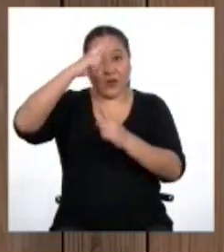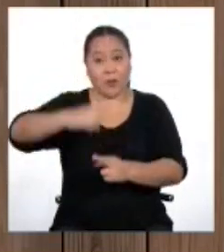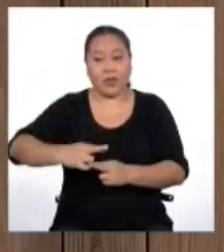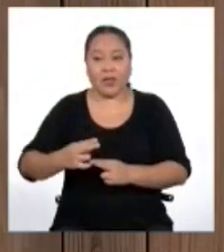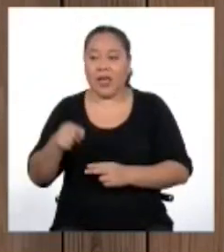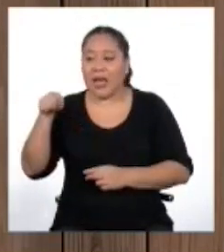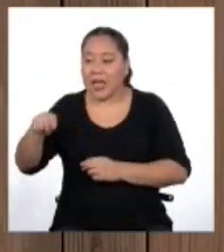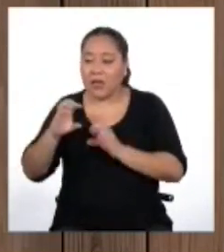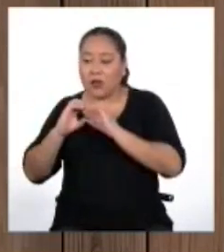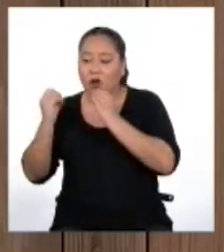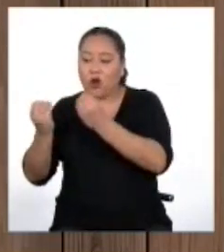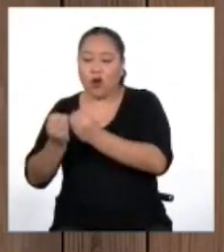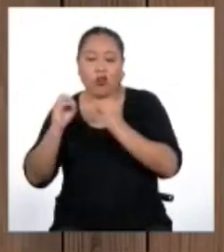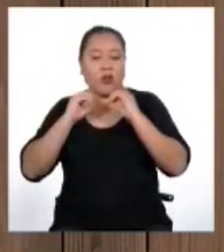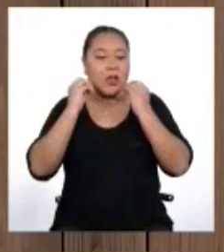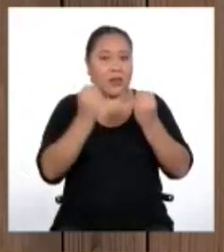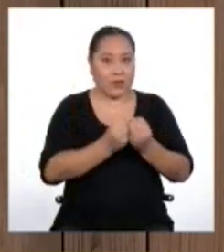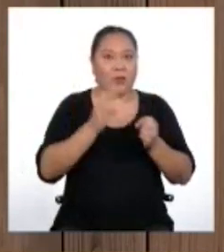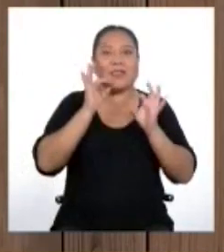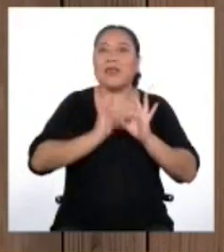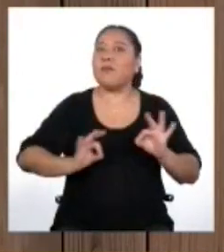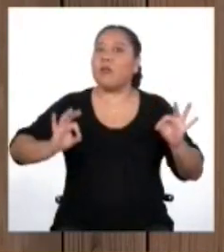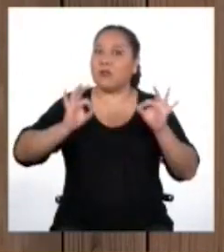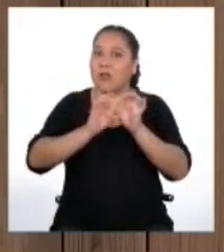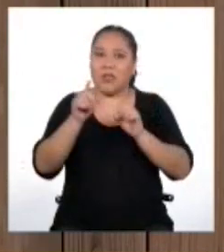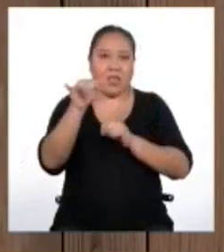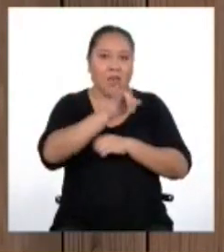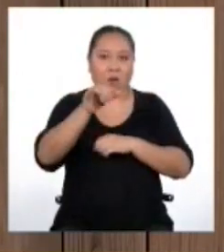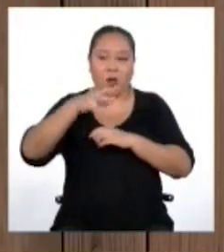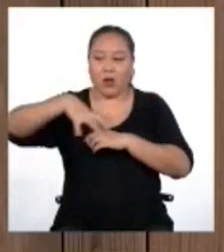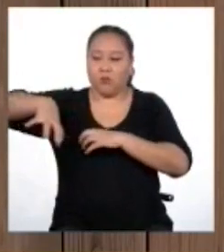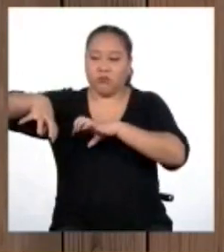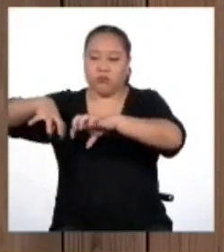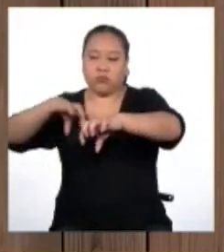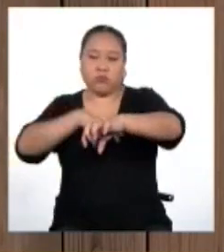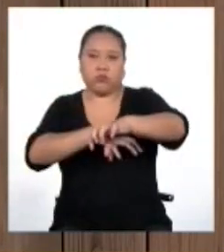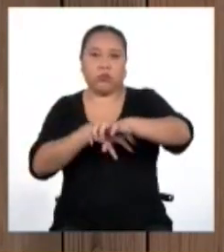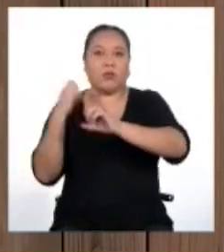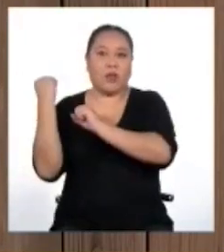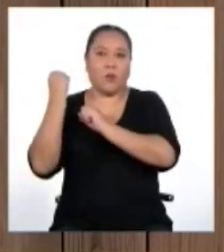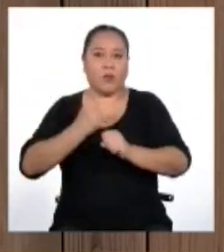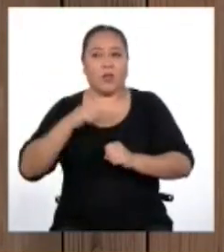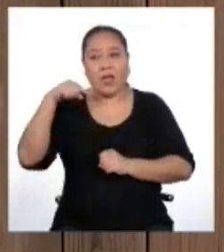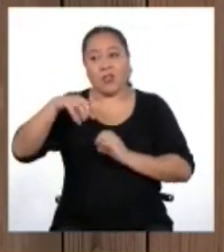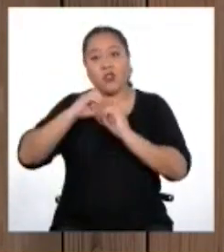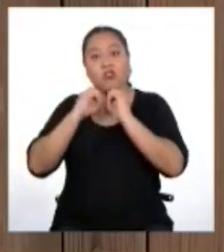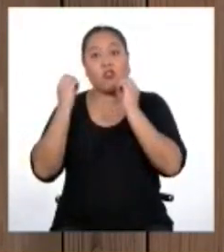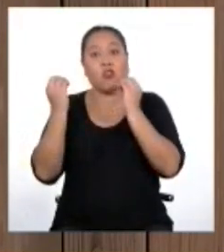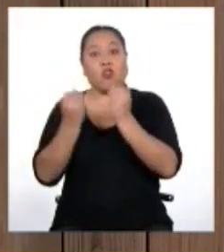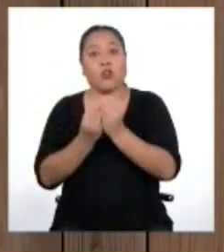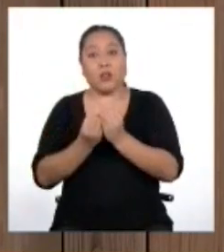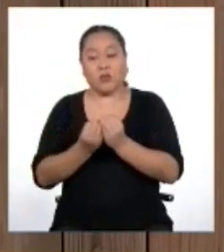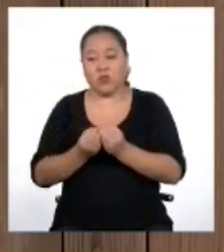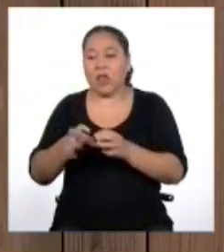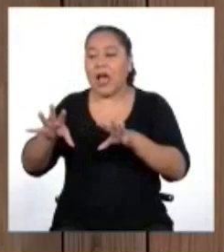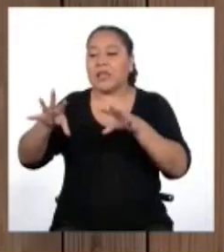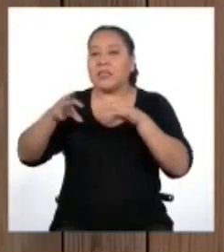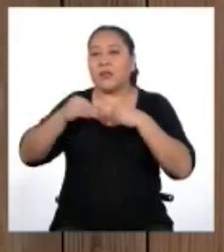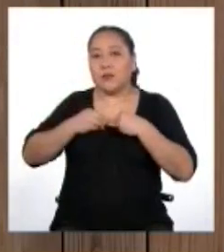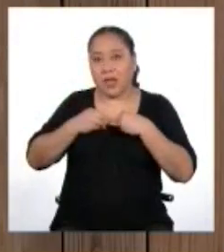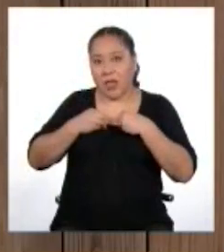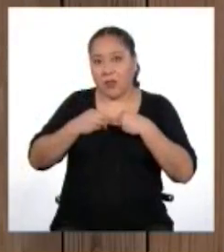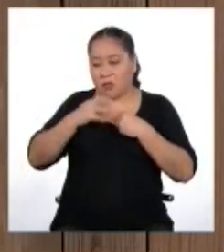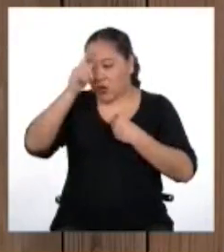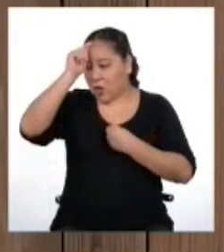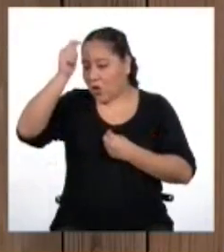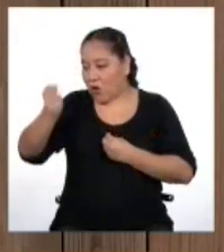es tan importante como la separación de los poderes. Estos organismos son reconocidos por la Constitución Política del